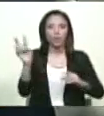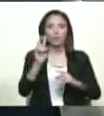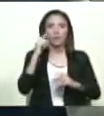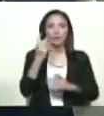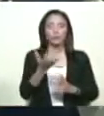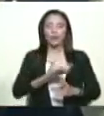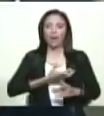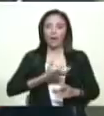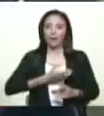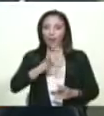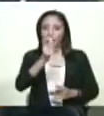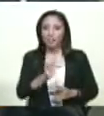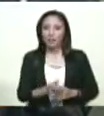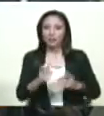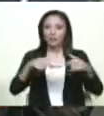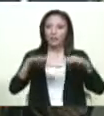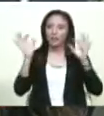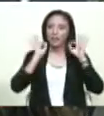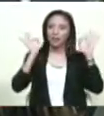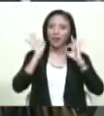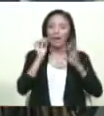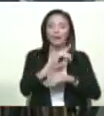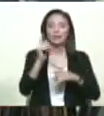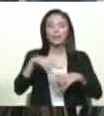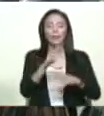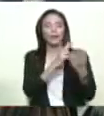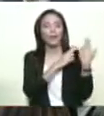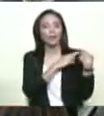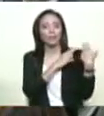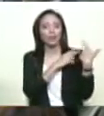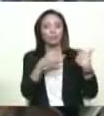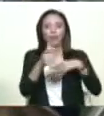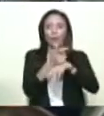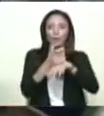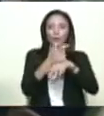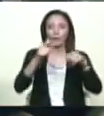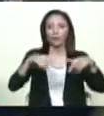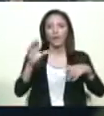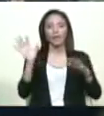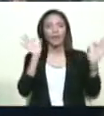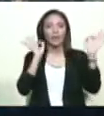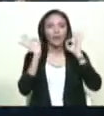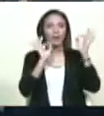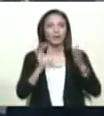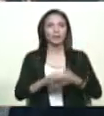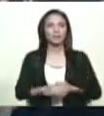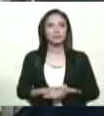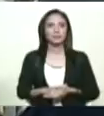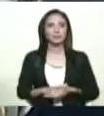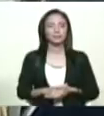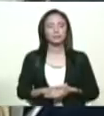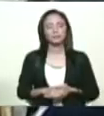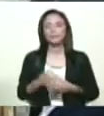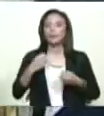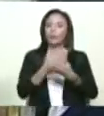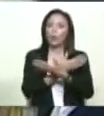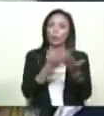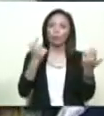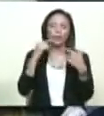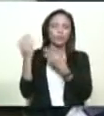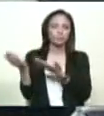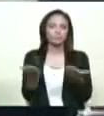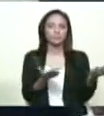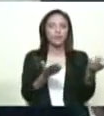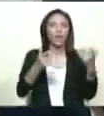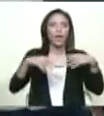alcaldesa y la jefa de gobierno de caracas aprovechando la